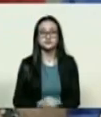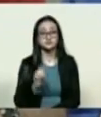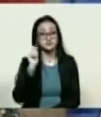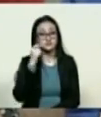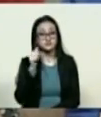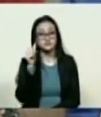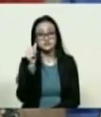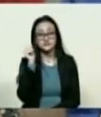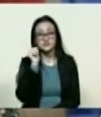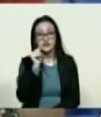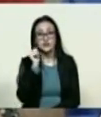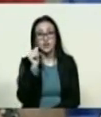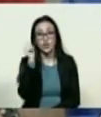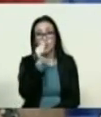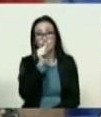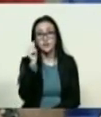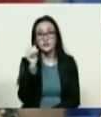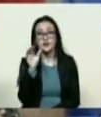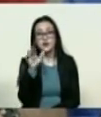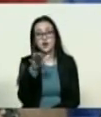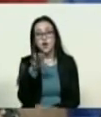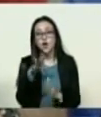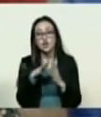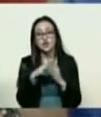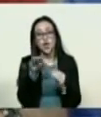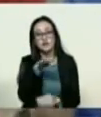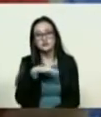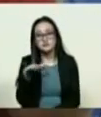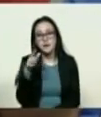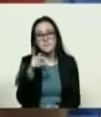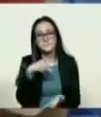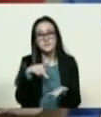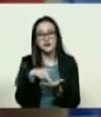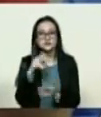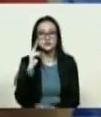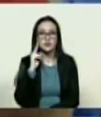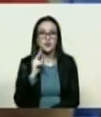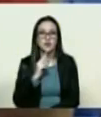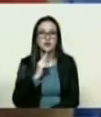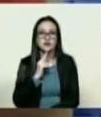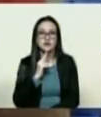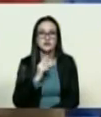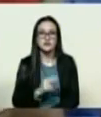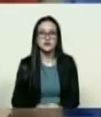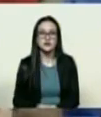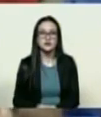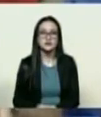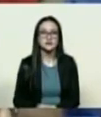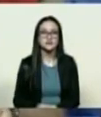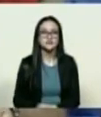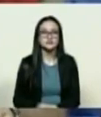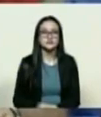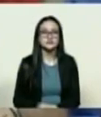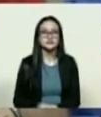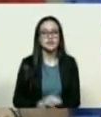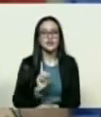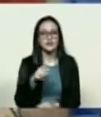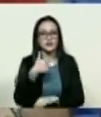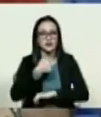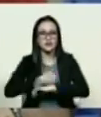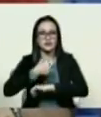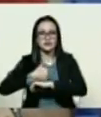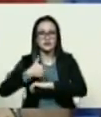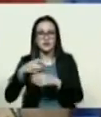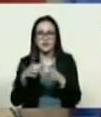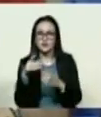y domingo, en todas las plazas Bolívar, en todos los sitios, ahí tienen que estar los directivos de los